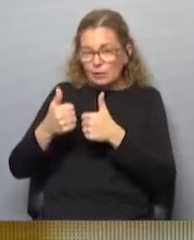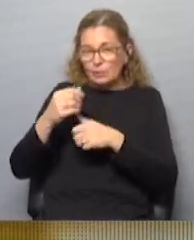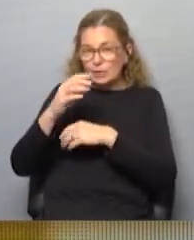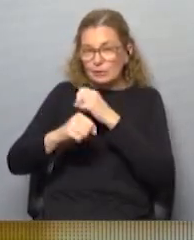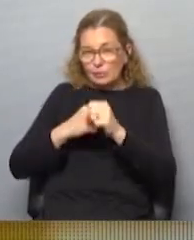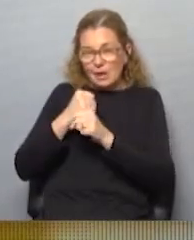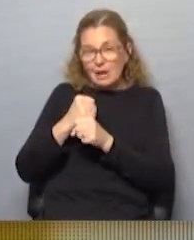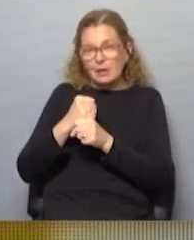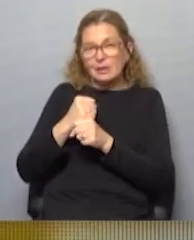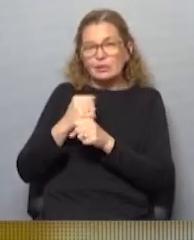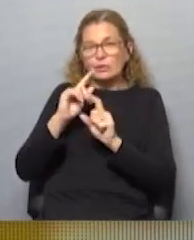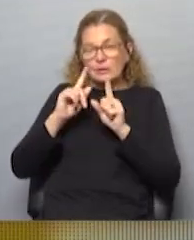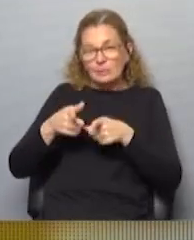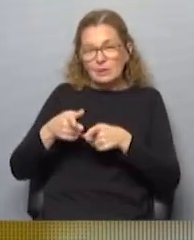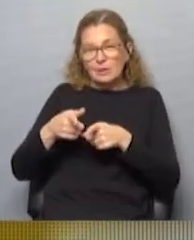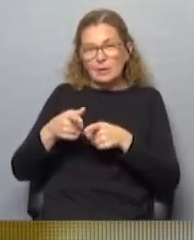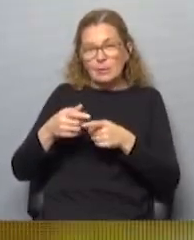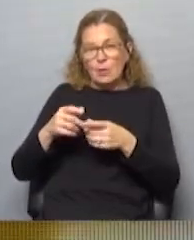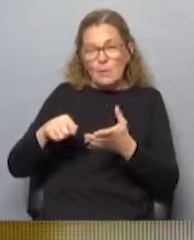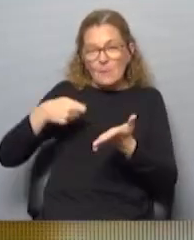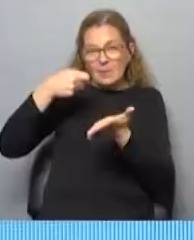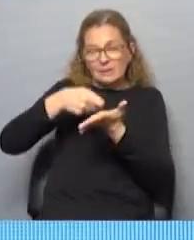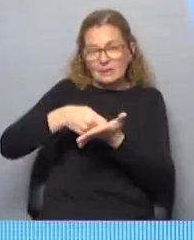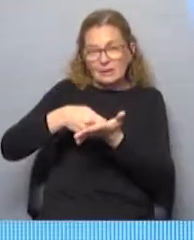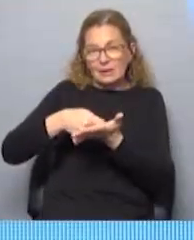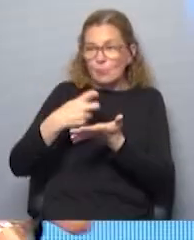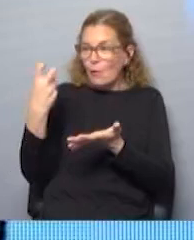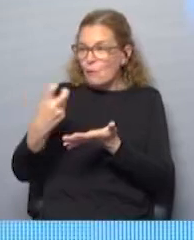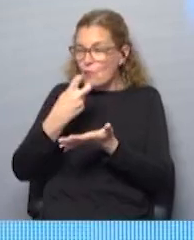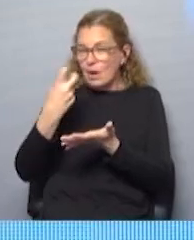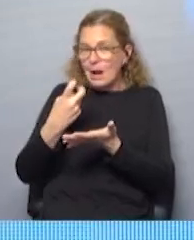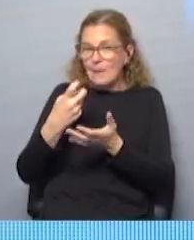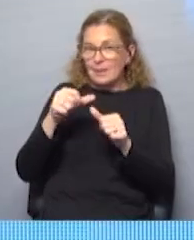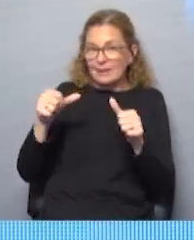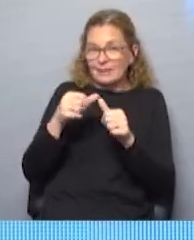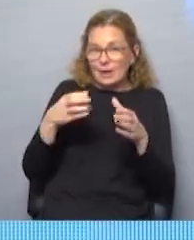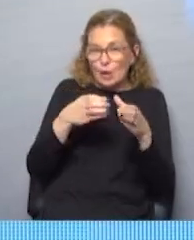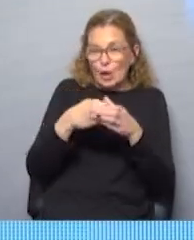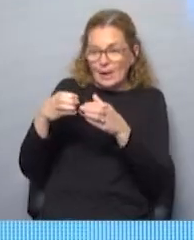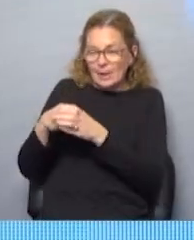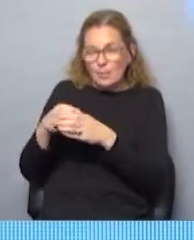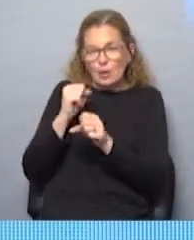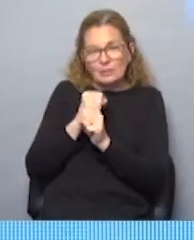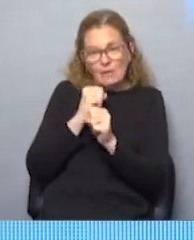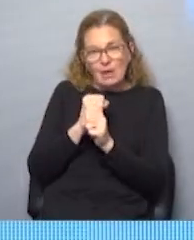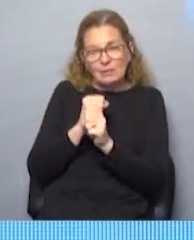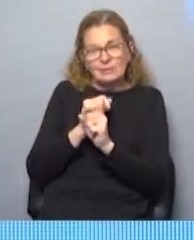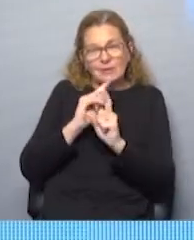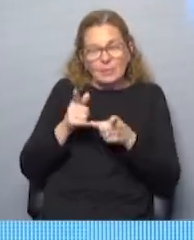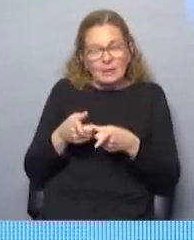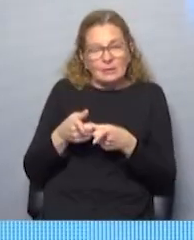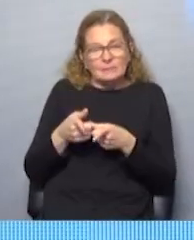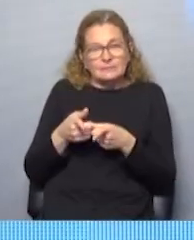años tenemos este partidas además que tenemos que conseguir para poder conformar nuestros equipos o sea es una